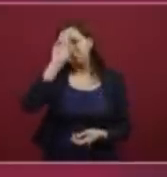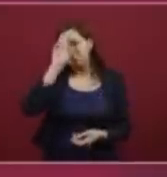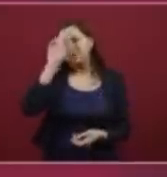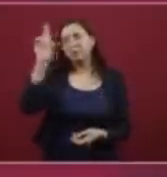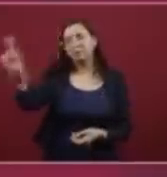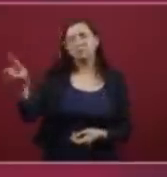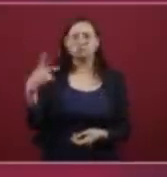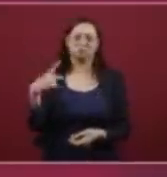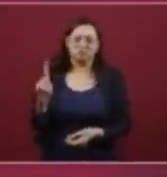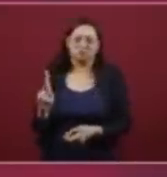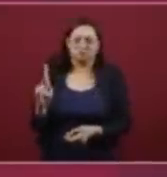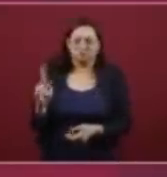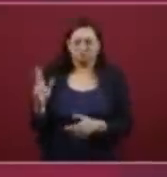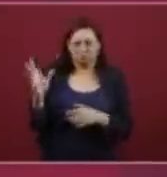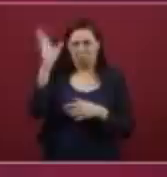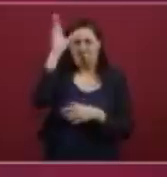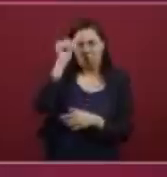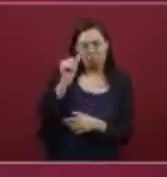la comparto.